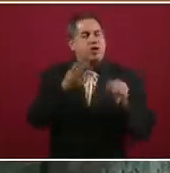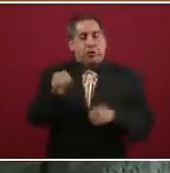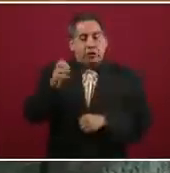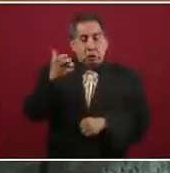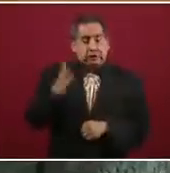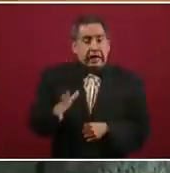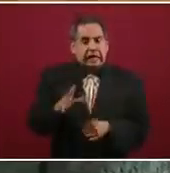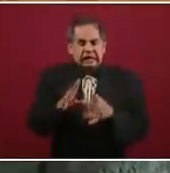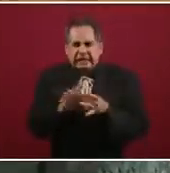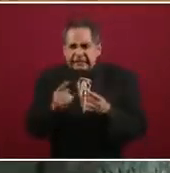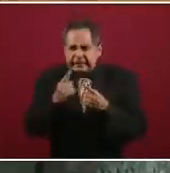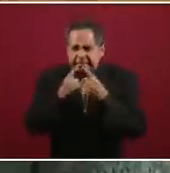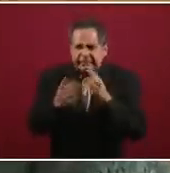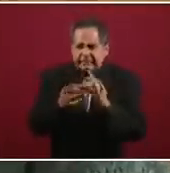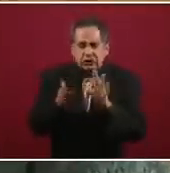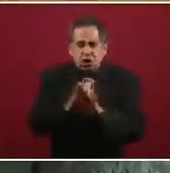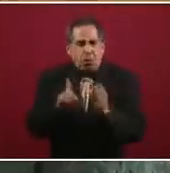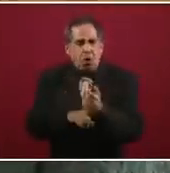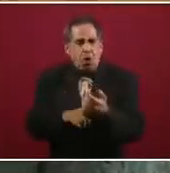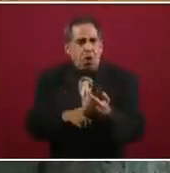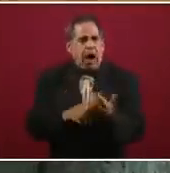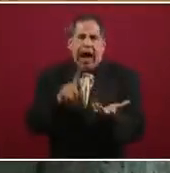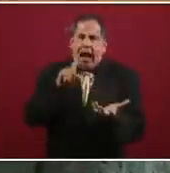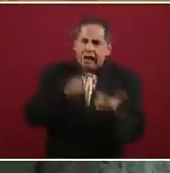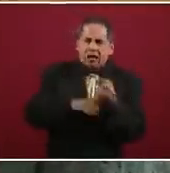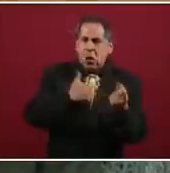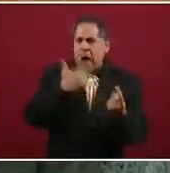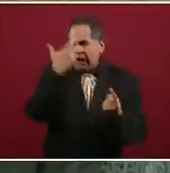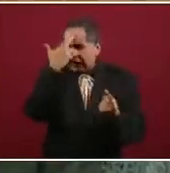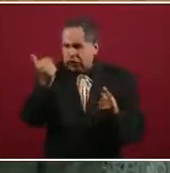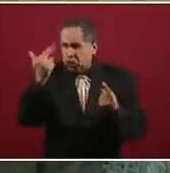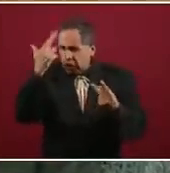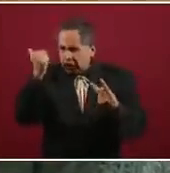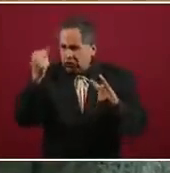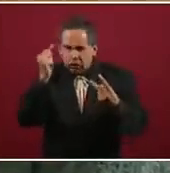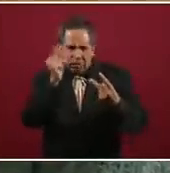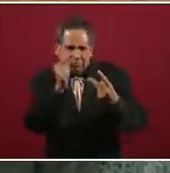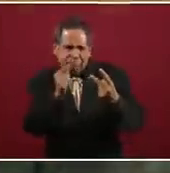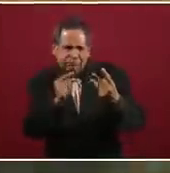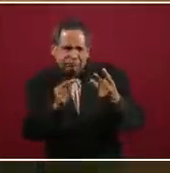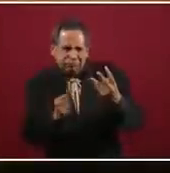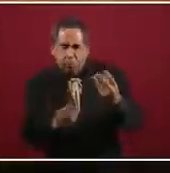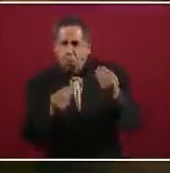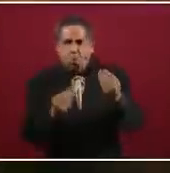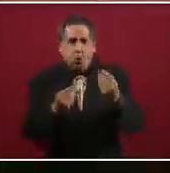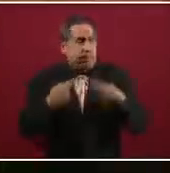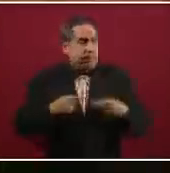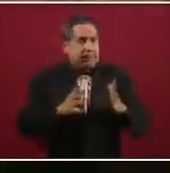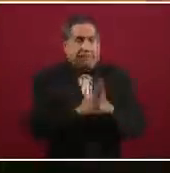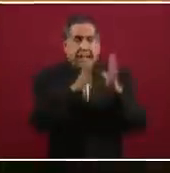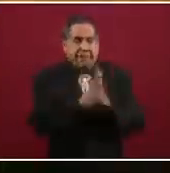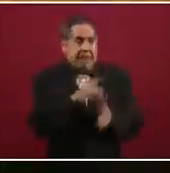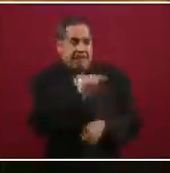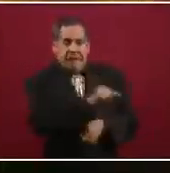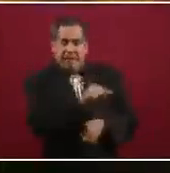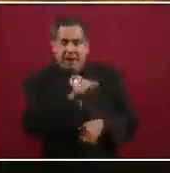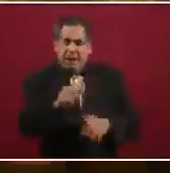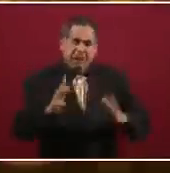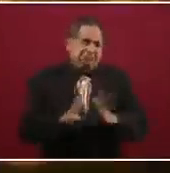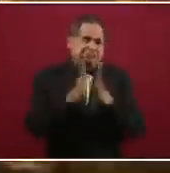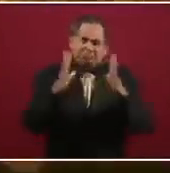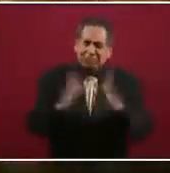1910. Efectivamente, son muchas las razones, son muchas las causas, fueron muchos los participantes y